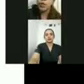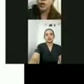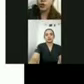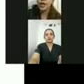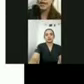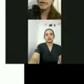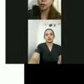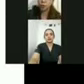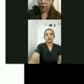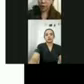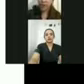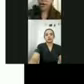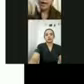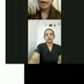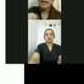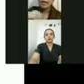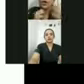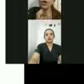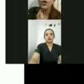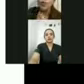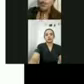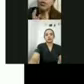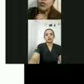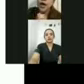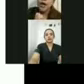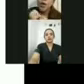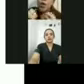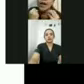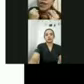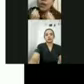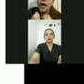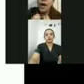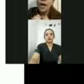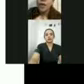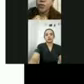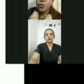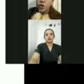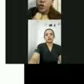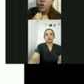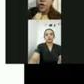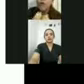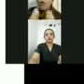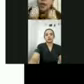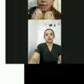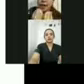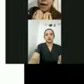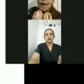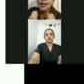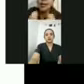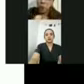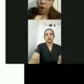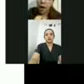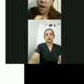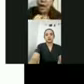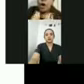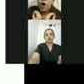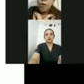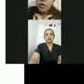Los procesos de la escritura, el libro nos va a mostrar cuáles son aquellos procesos que favorecen a la